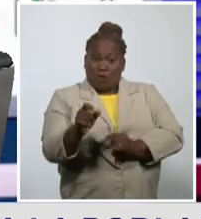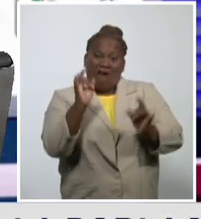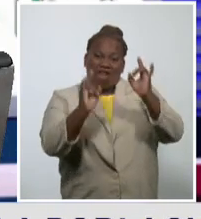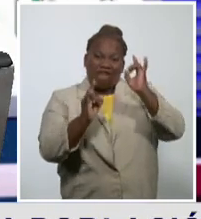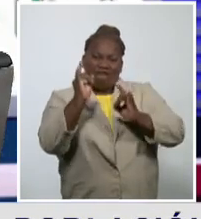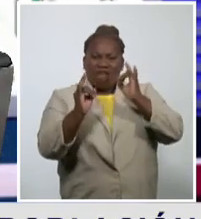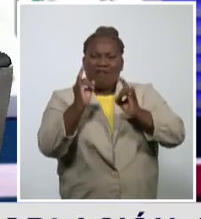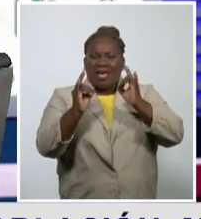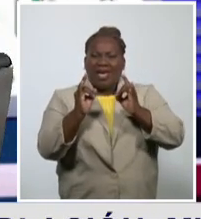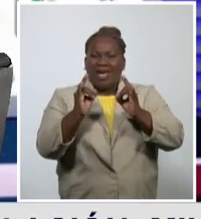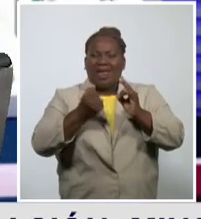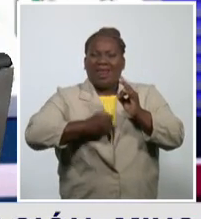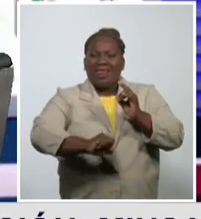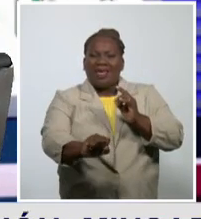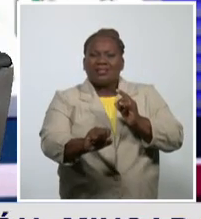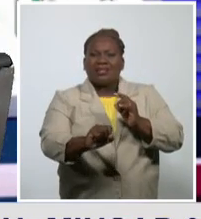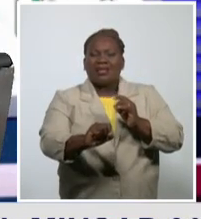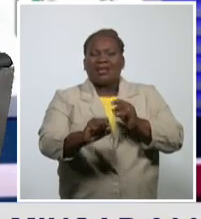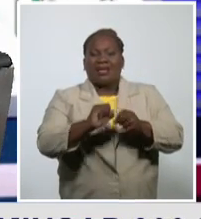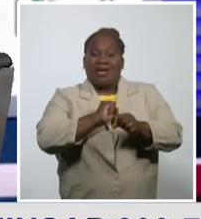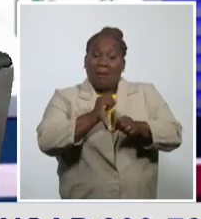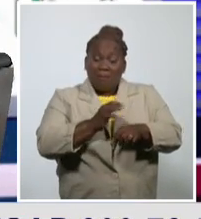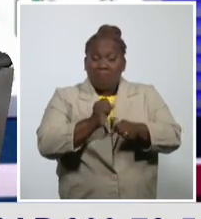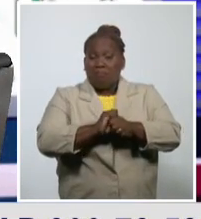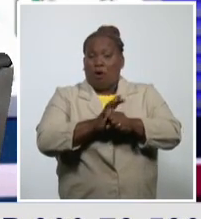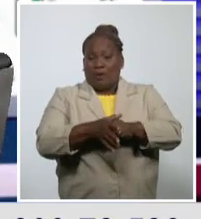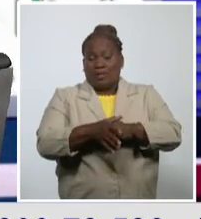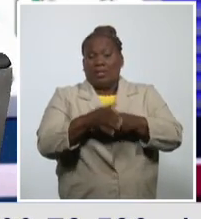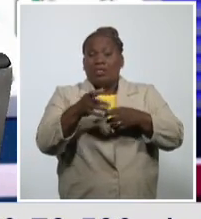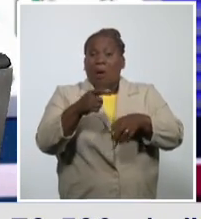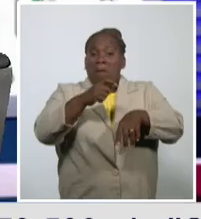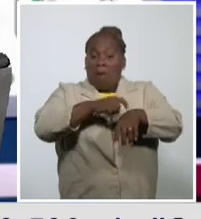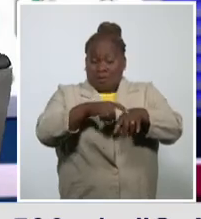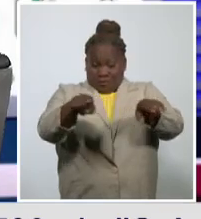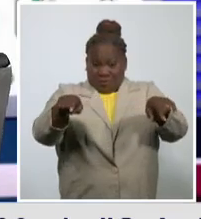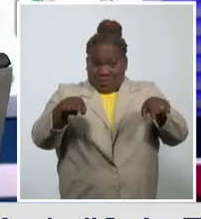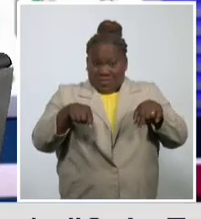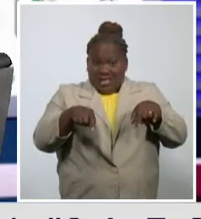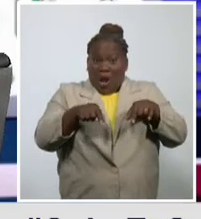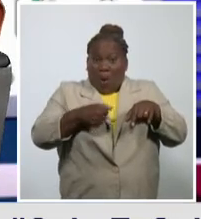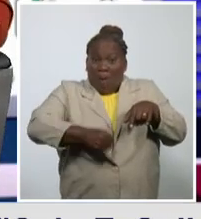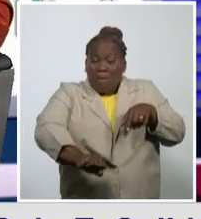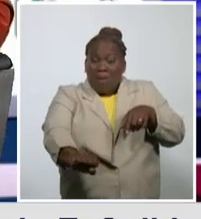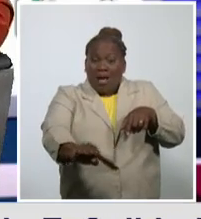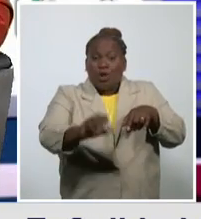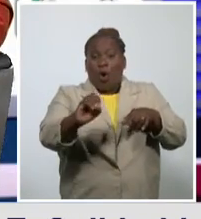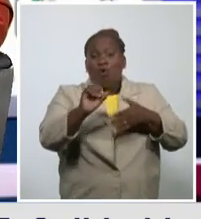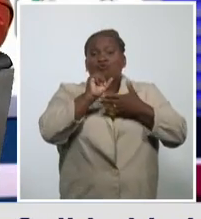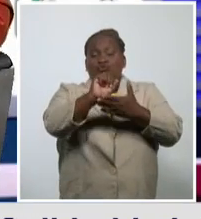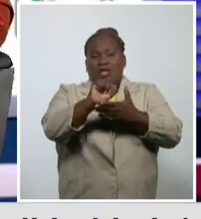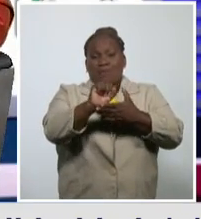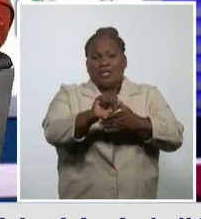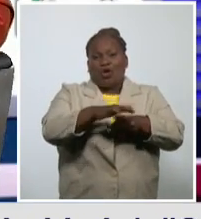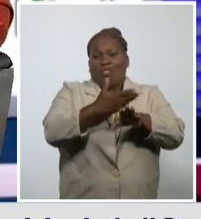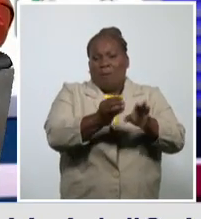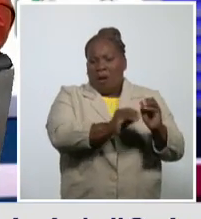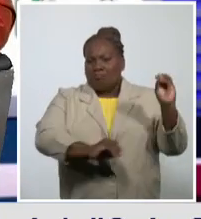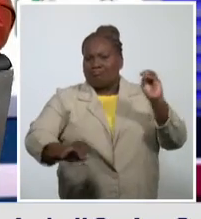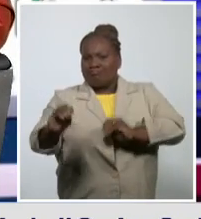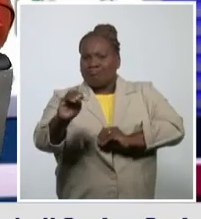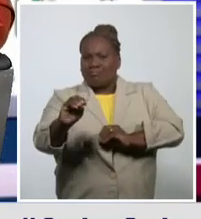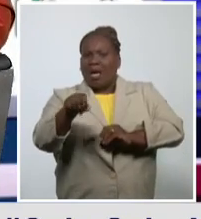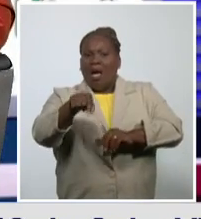pesar de la pandemia. Tanto en el salón de parto del centro asistencial como en el servicio de neonatología se adoptan las